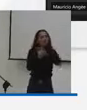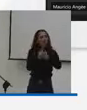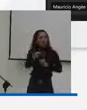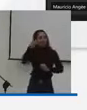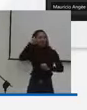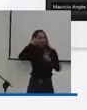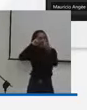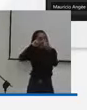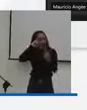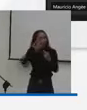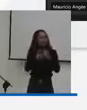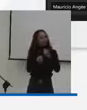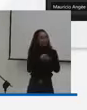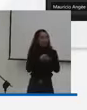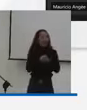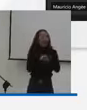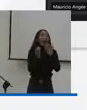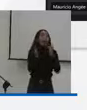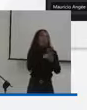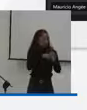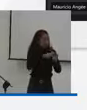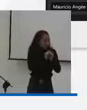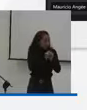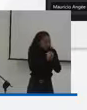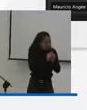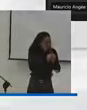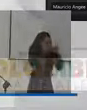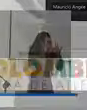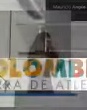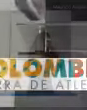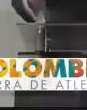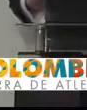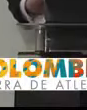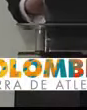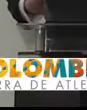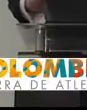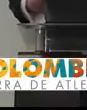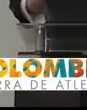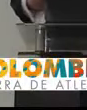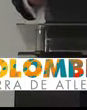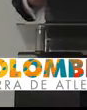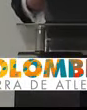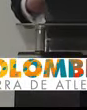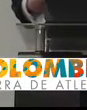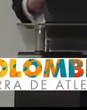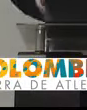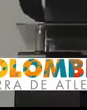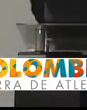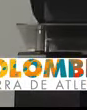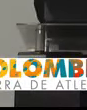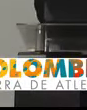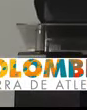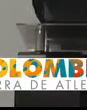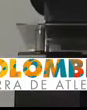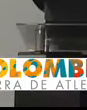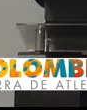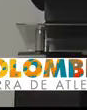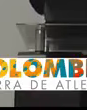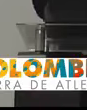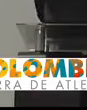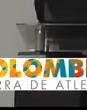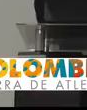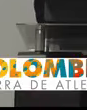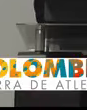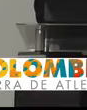carrera y pos carrera muchas gracias a Tirso Zorro representante de la dirección de posicionamiento